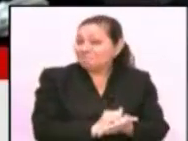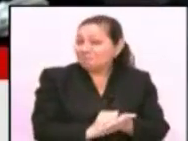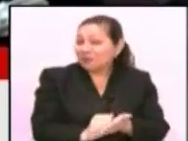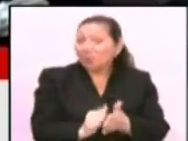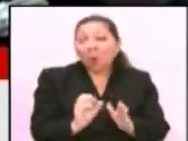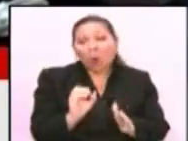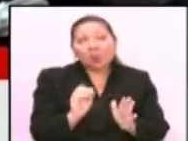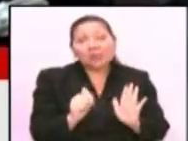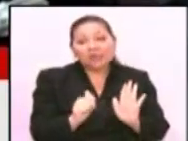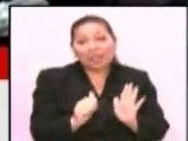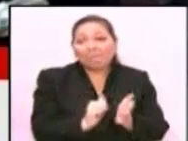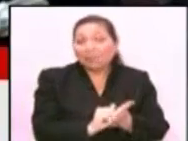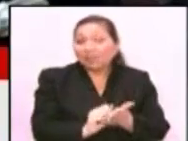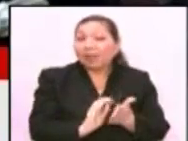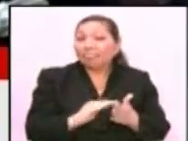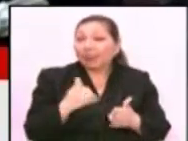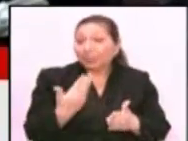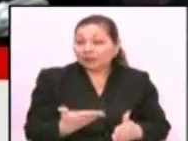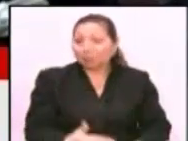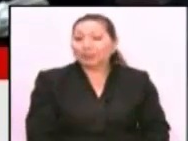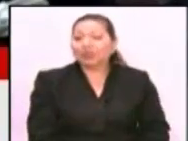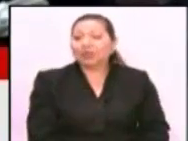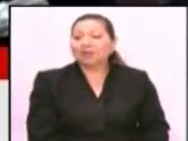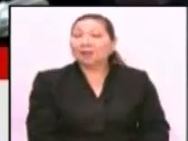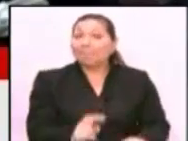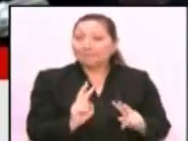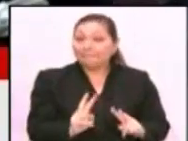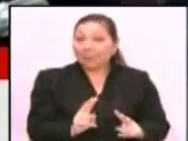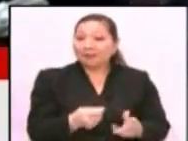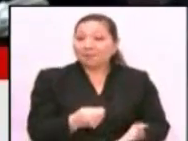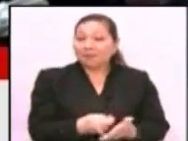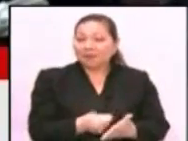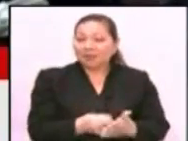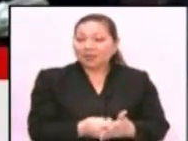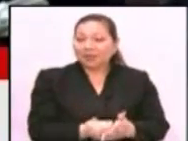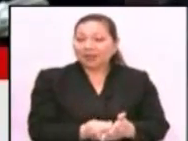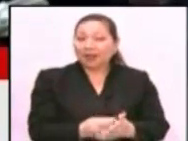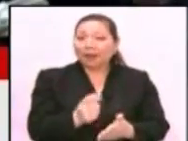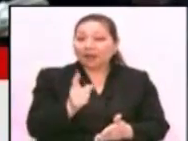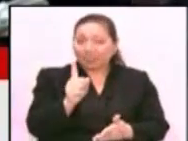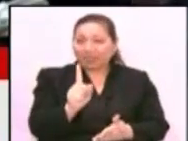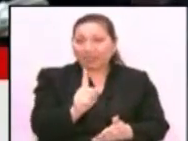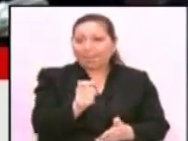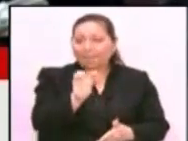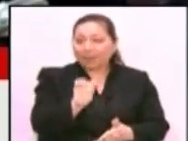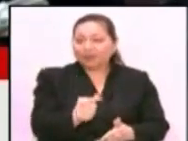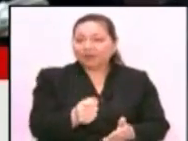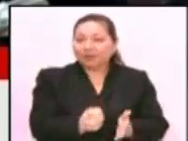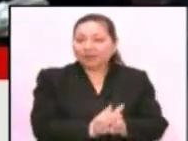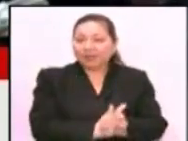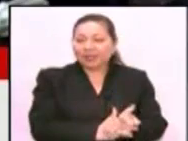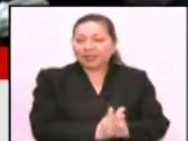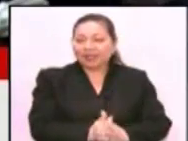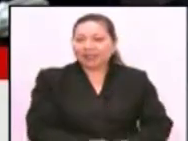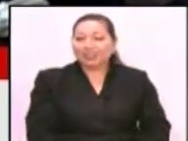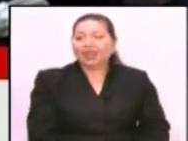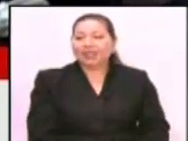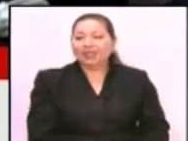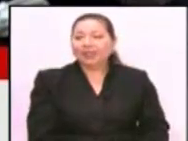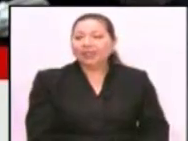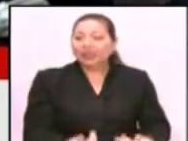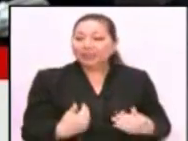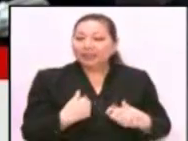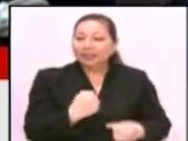hasta 6 meses después. Y cada vez que haga una de estas verificaciones, te voy a pagar por cada persona, por cada beneficiario que